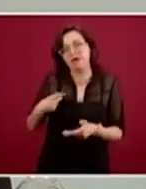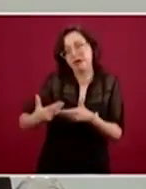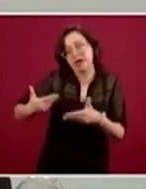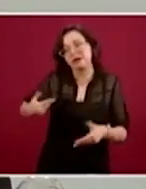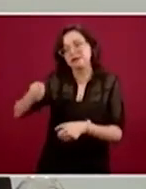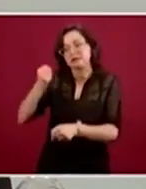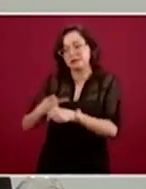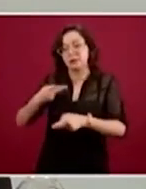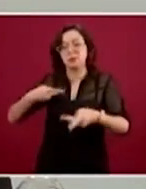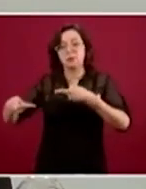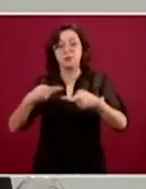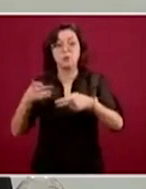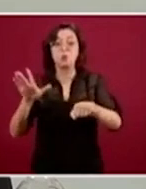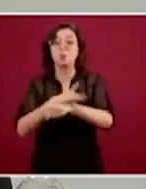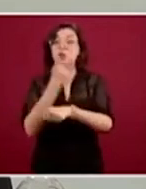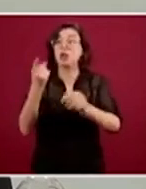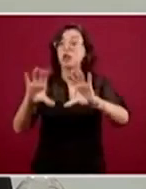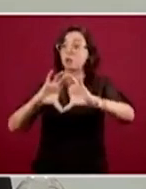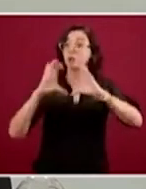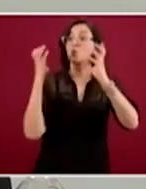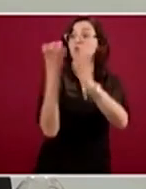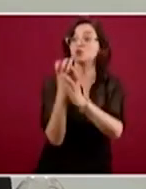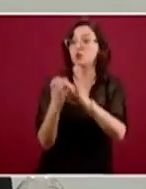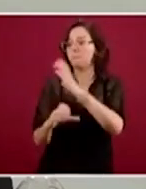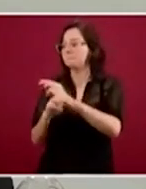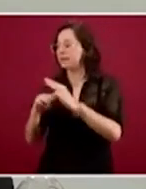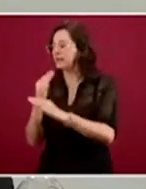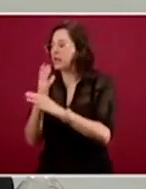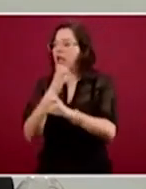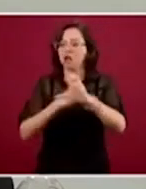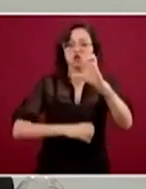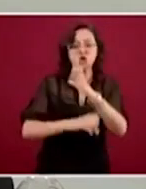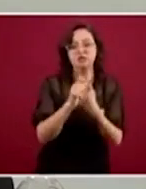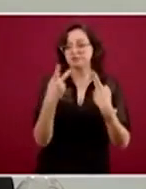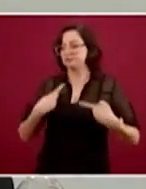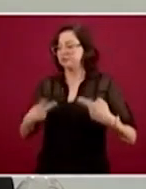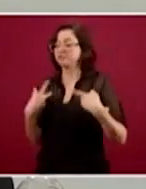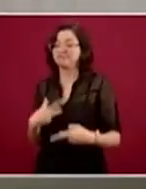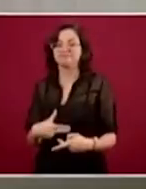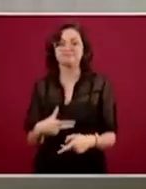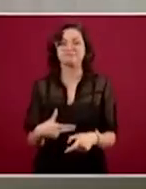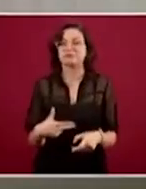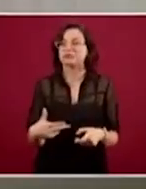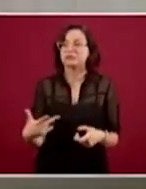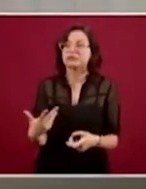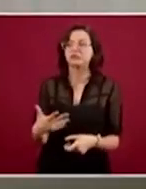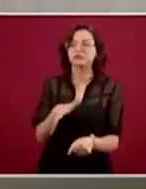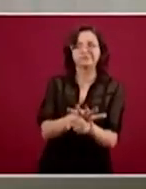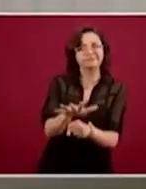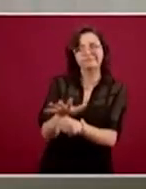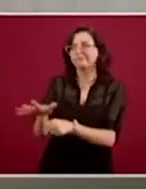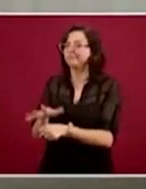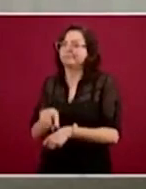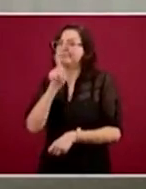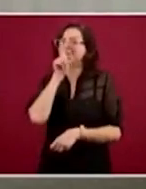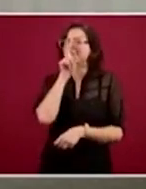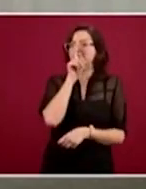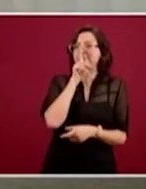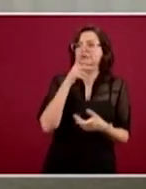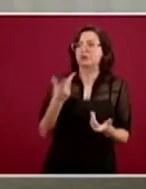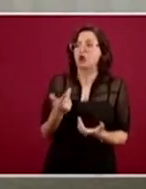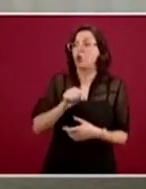son limitados en todo el mundo y lo estamos viendo lo hemos visto lo hemos vivido en otros países